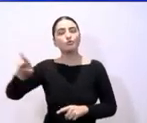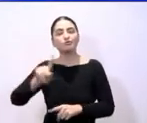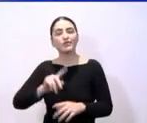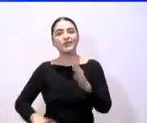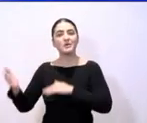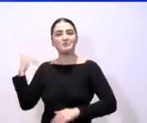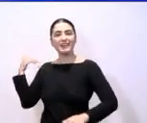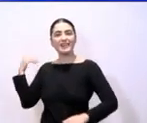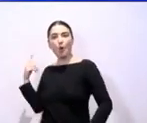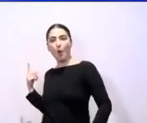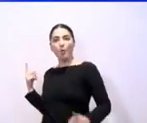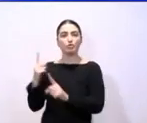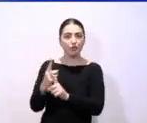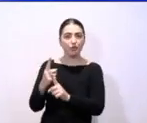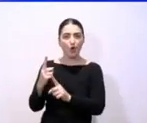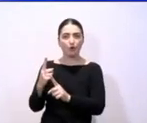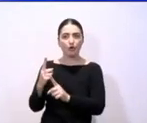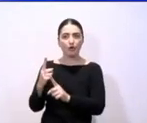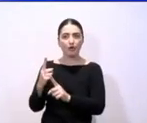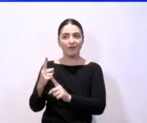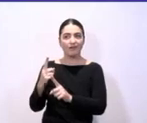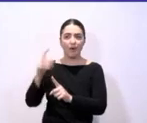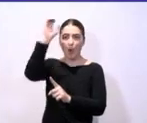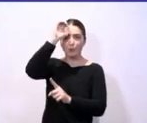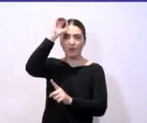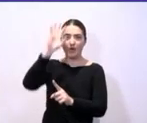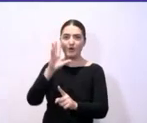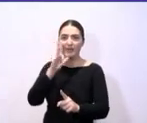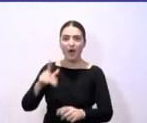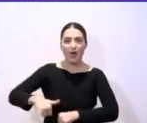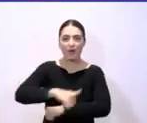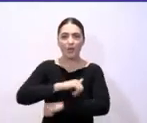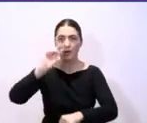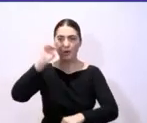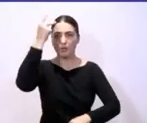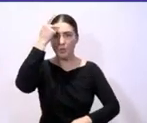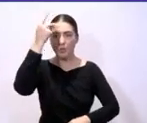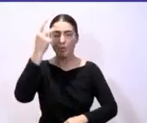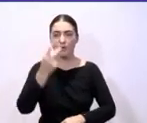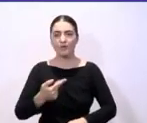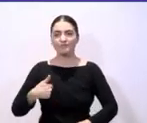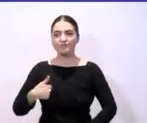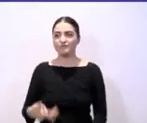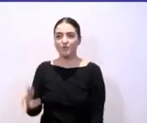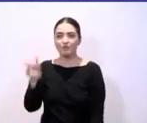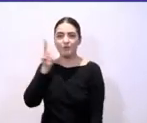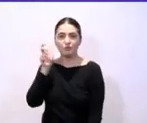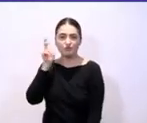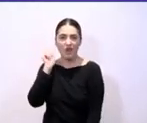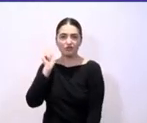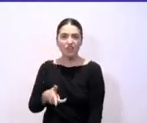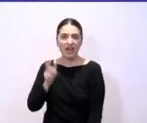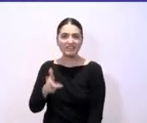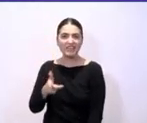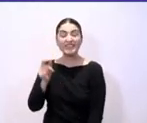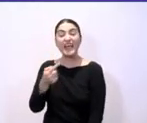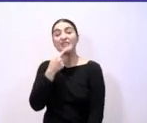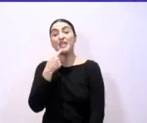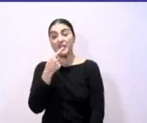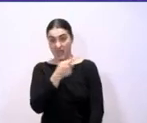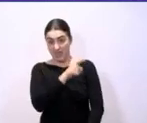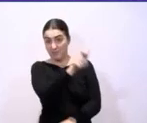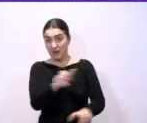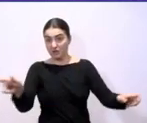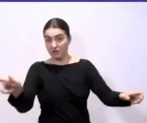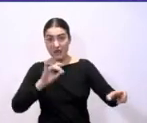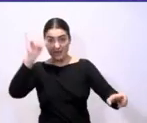las cambian radicalmente cuando están en el Gobierno? Les he oído sistemáticamente garantizar a los riojanos y a las riojanas que cuando